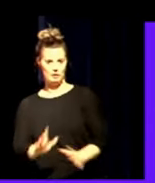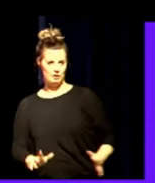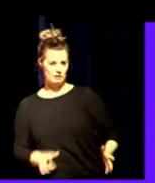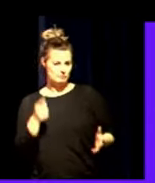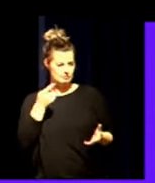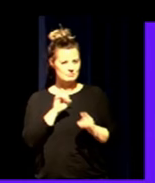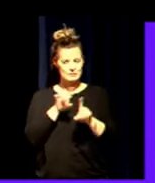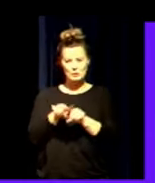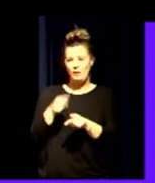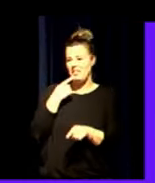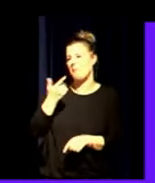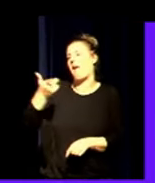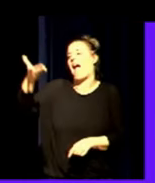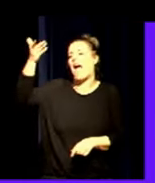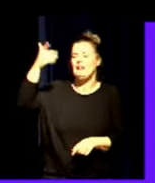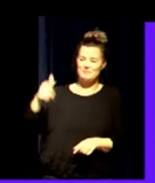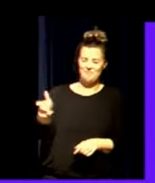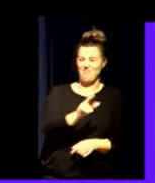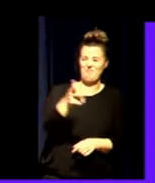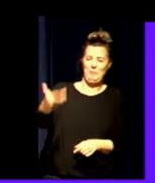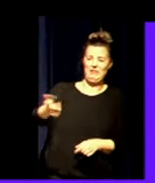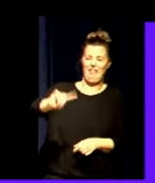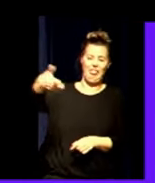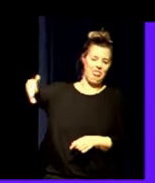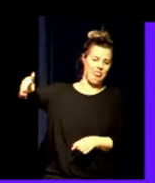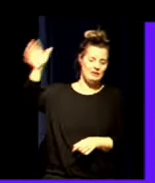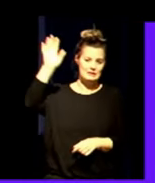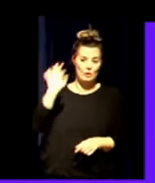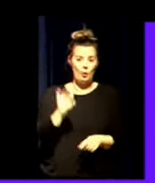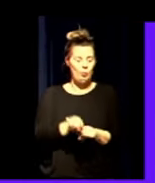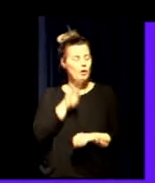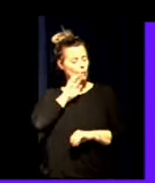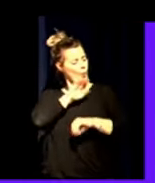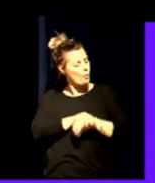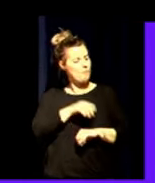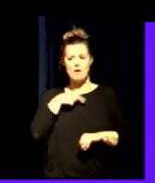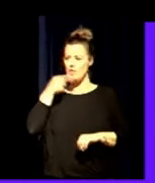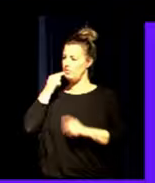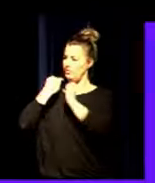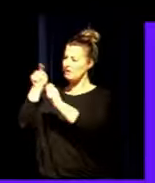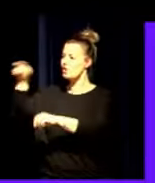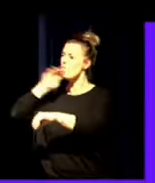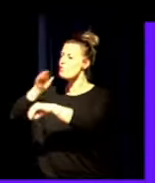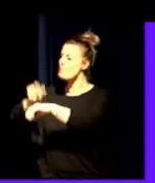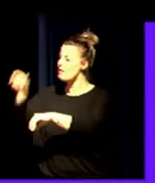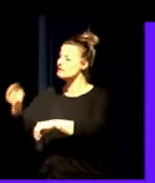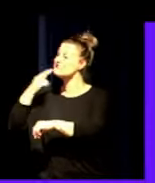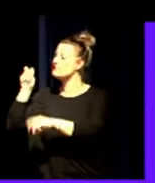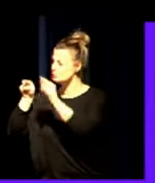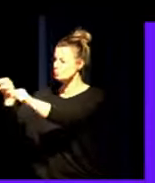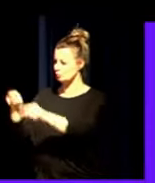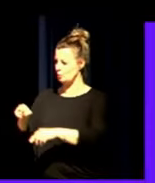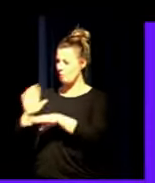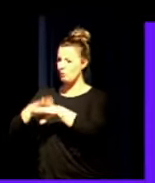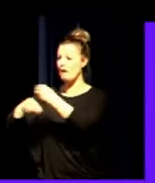la minimización, bueno, pues no ha sido para tanto, o la culpabilización, es que la culpa la tiene él por hacer esto, ¿no? O el